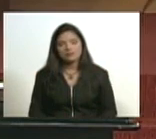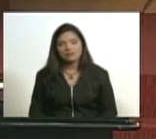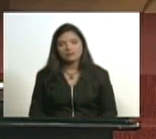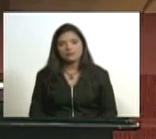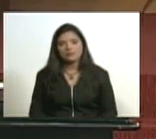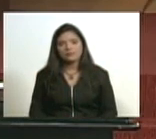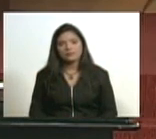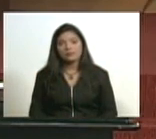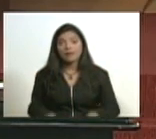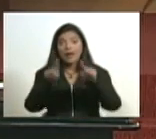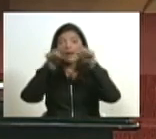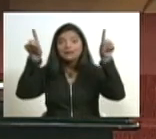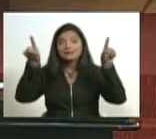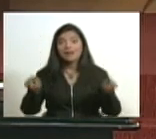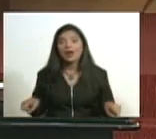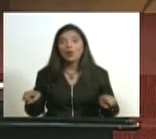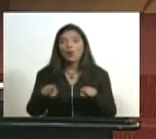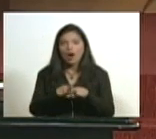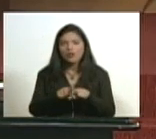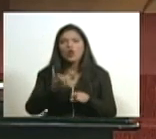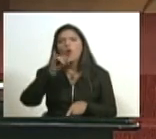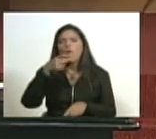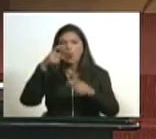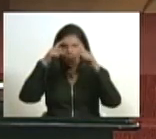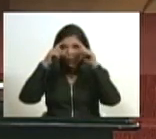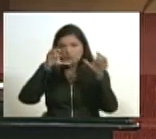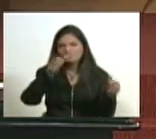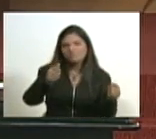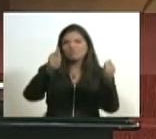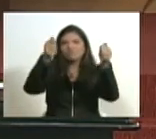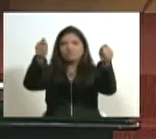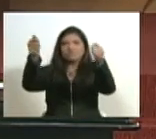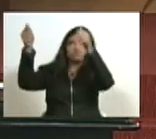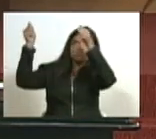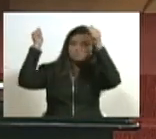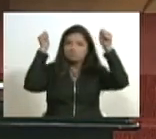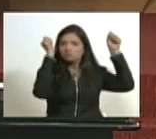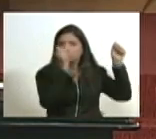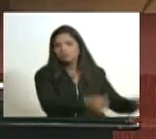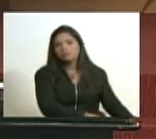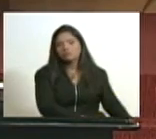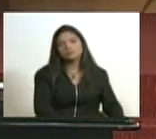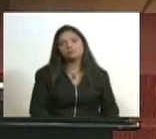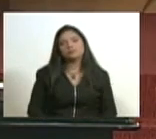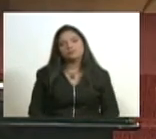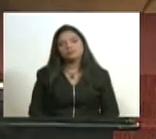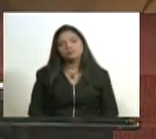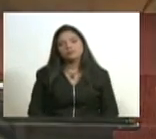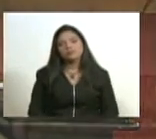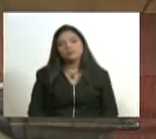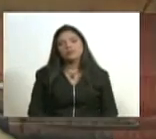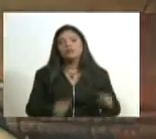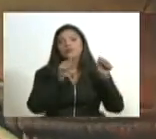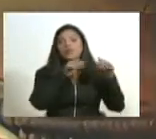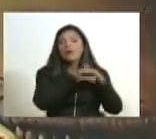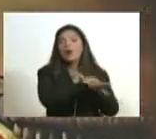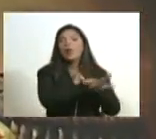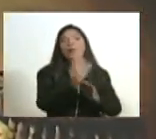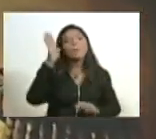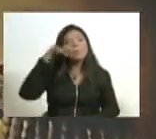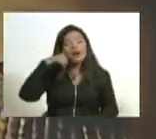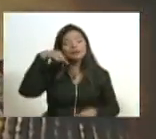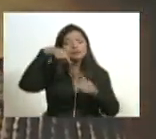Ese cuadro lo sacó de allí Julio Borges y Pedro Carmona Estanga y lo llevaron a un baño del sótano